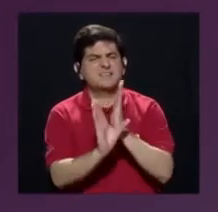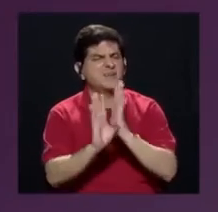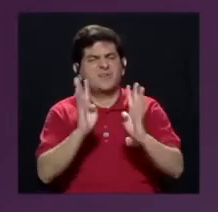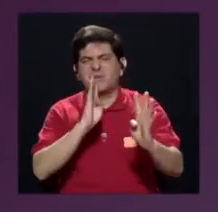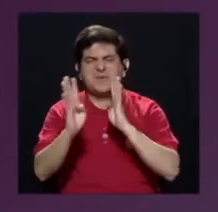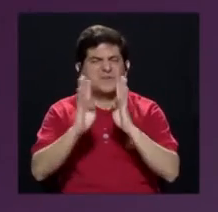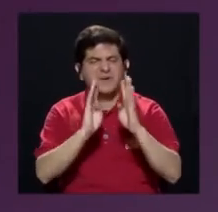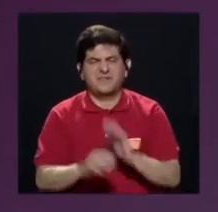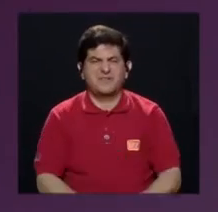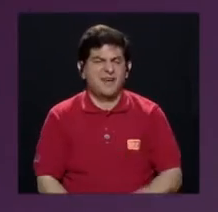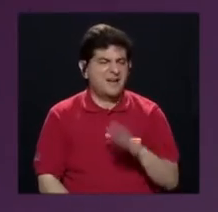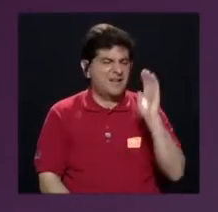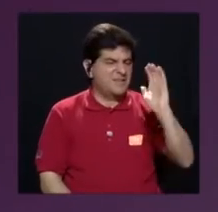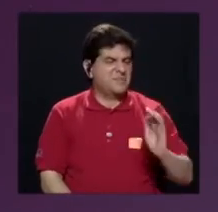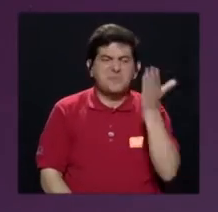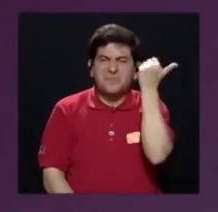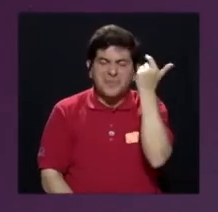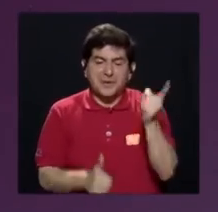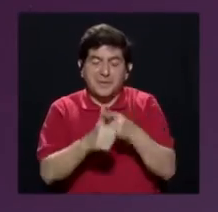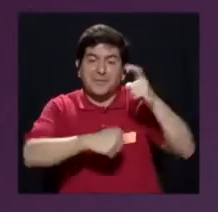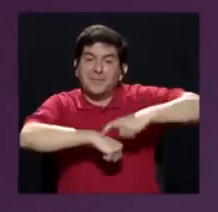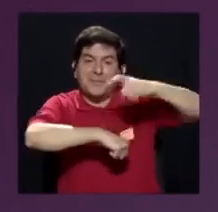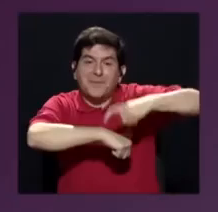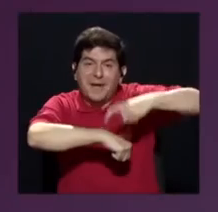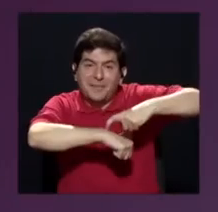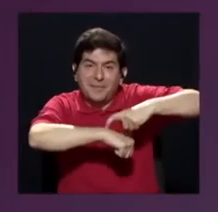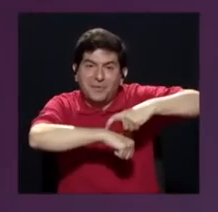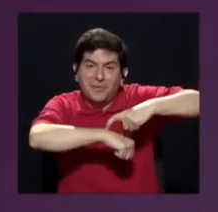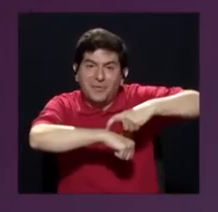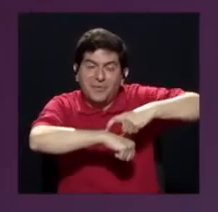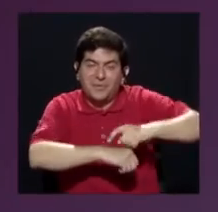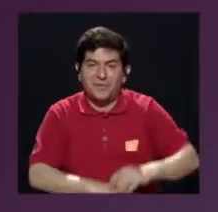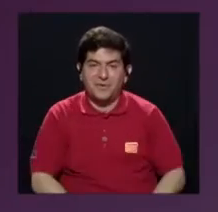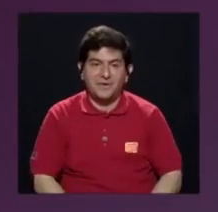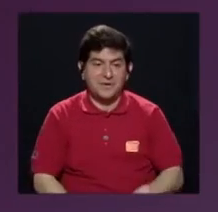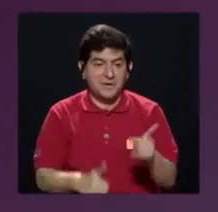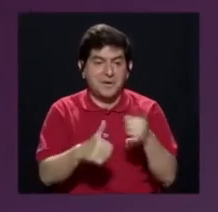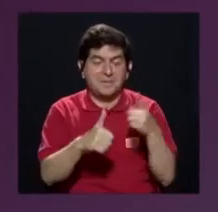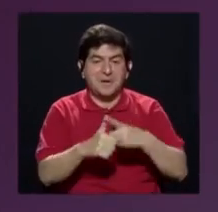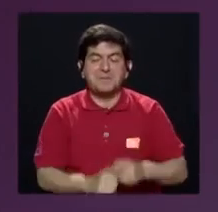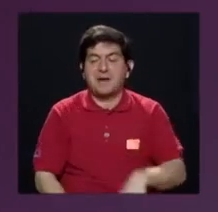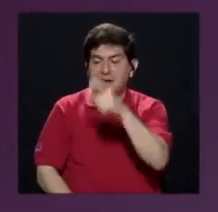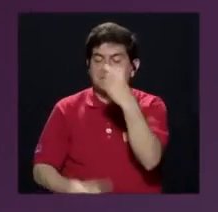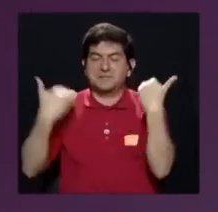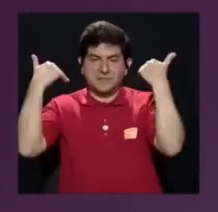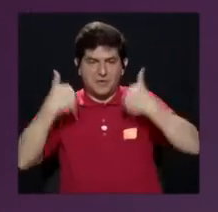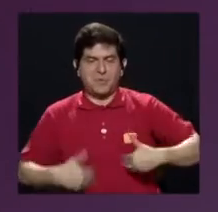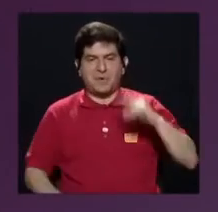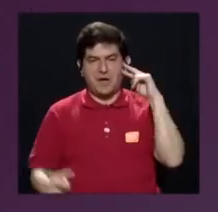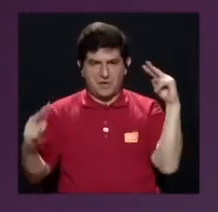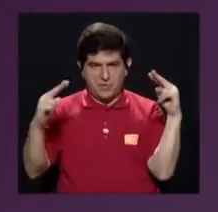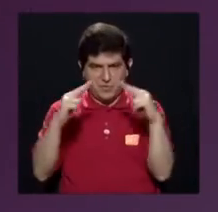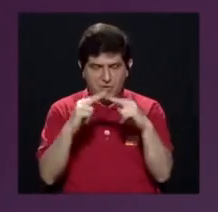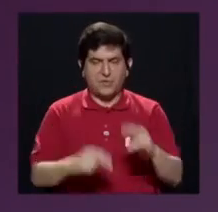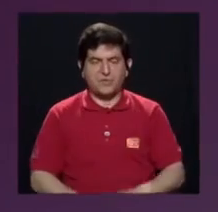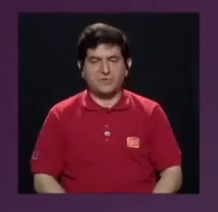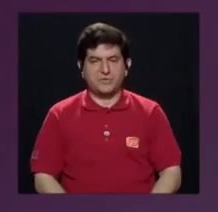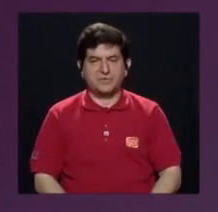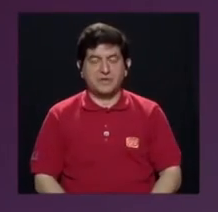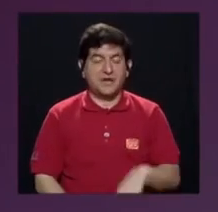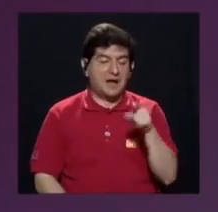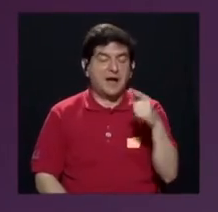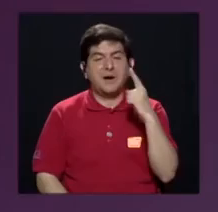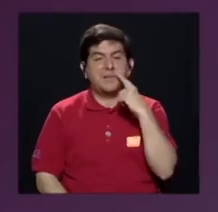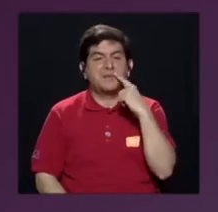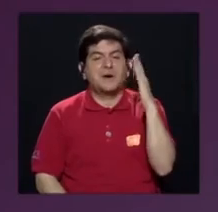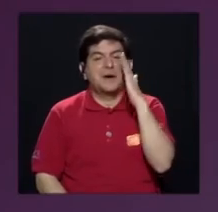infancia? Porque es el primer momento en donde, digamos, son los primeros seres humanos que conocimos al llegar al planeta, su mamá y papá, entonces